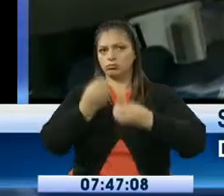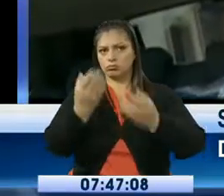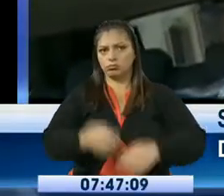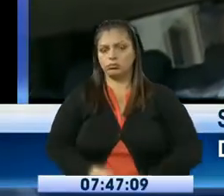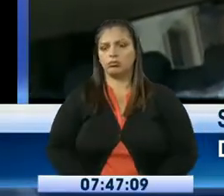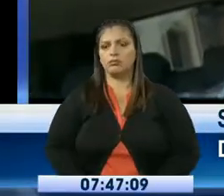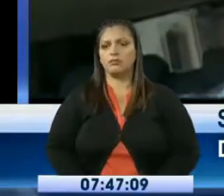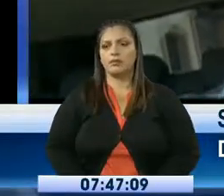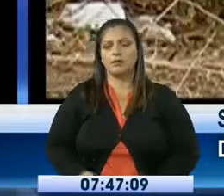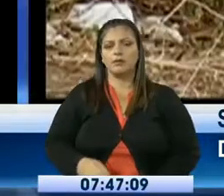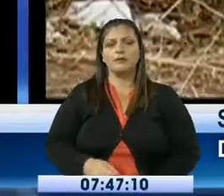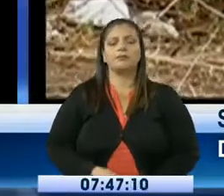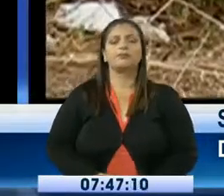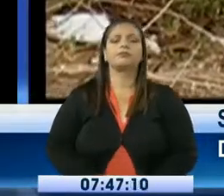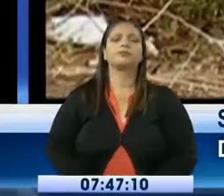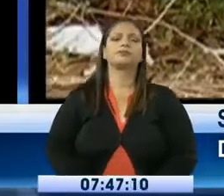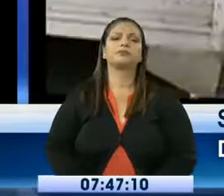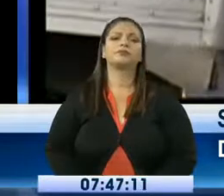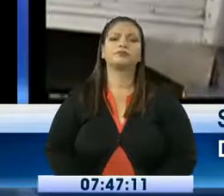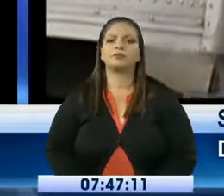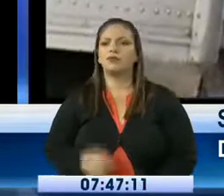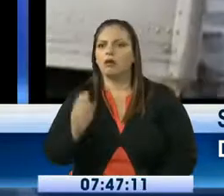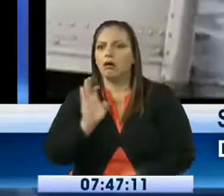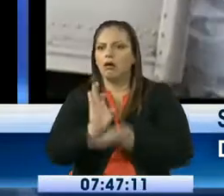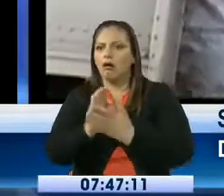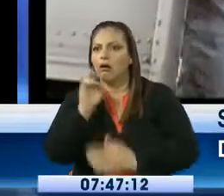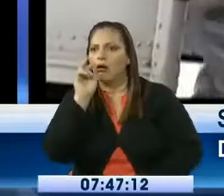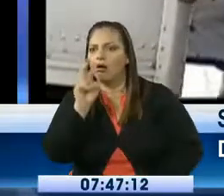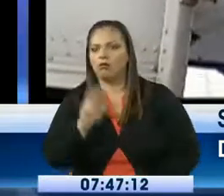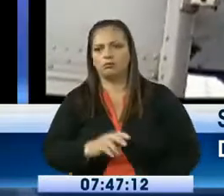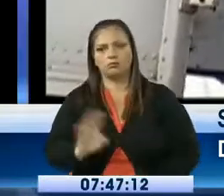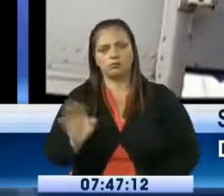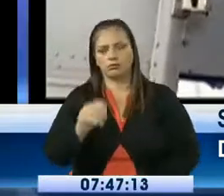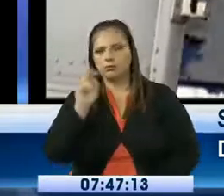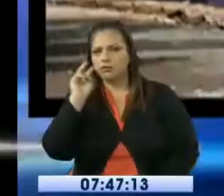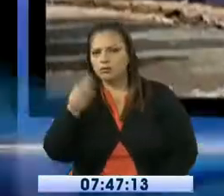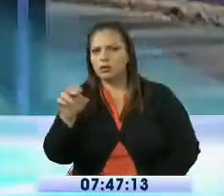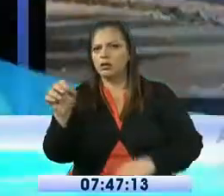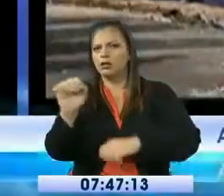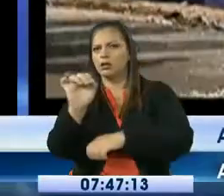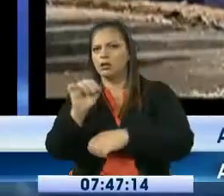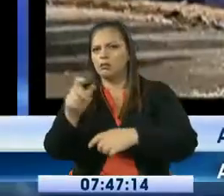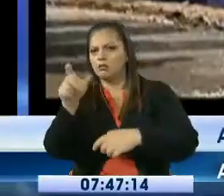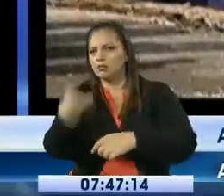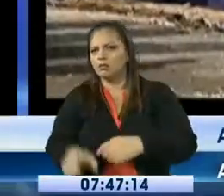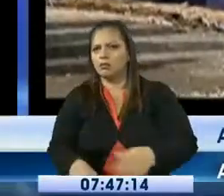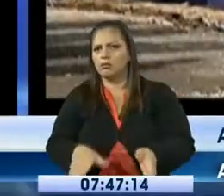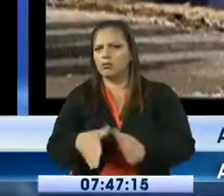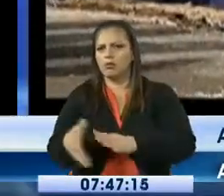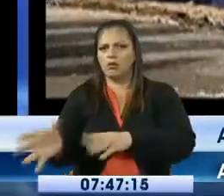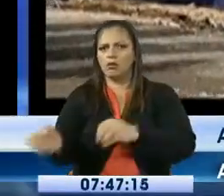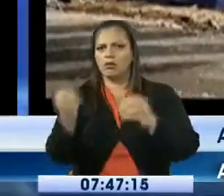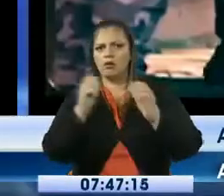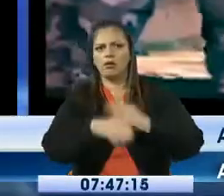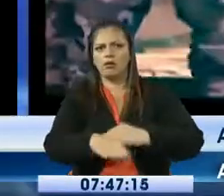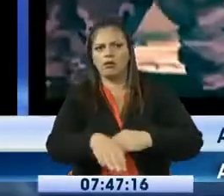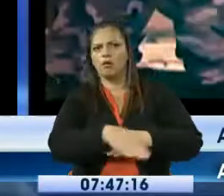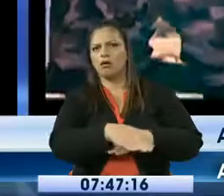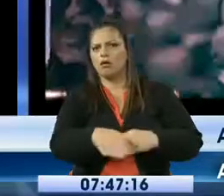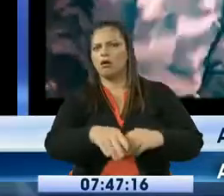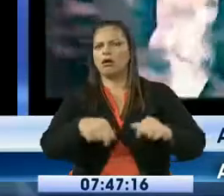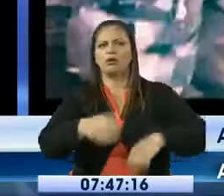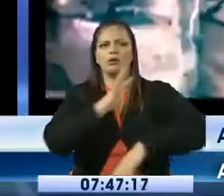encuentran en el momento, definitivamente hubieron traslados posteriores del cuerpo. Entenderá que estamos aquí en el suburbio, el cuerpo fue encontrado en la